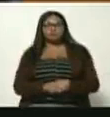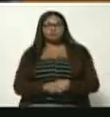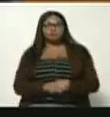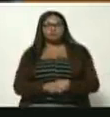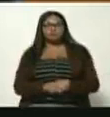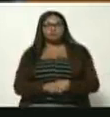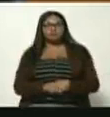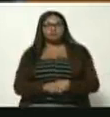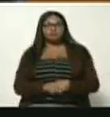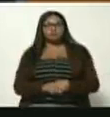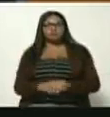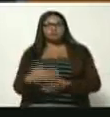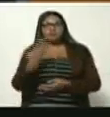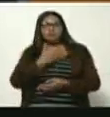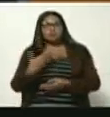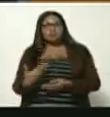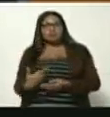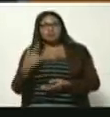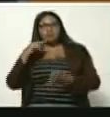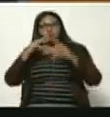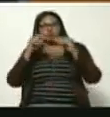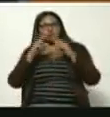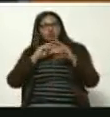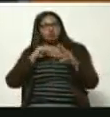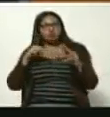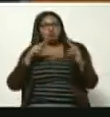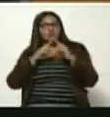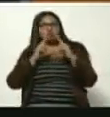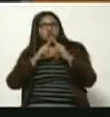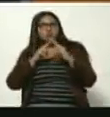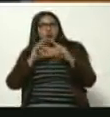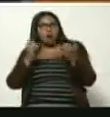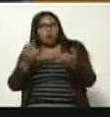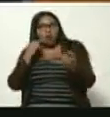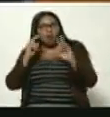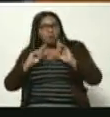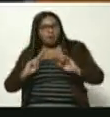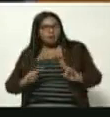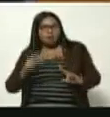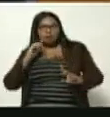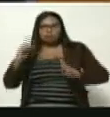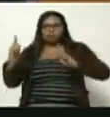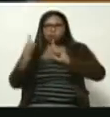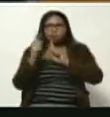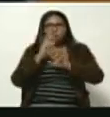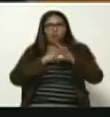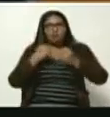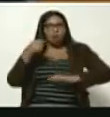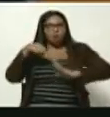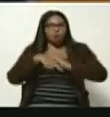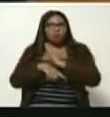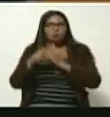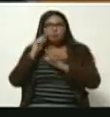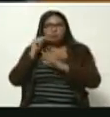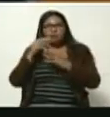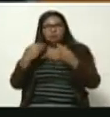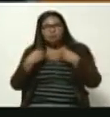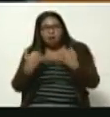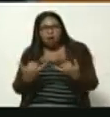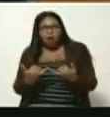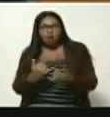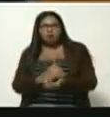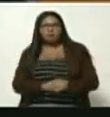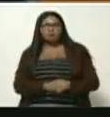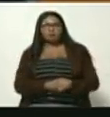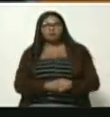Señor presidente, es por todos conocidos que hoy la humanidad enfrenta una crisis profunda y con distintas dimensiones.